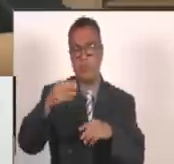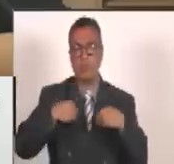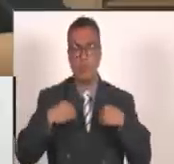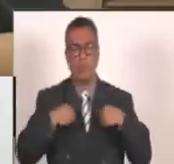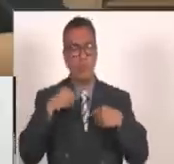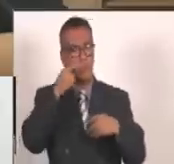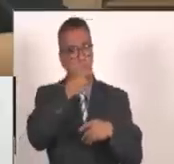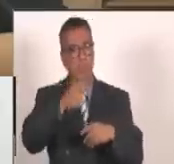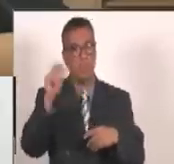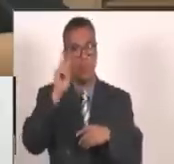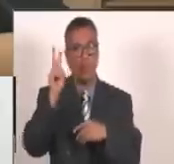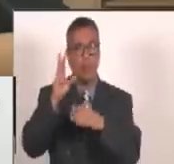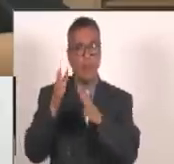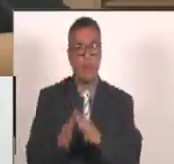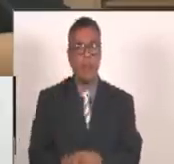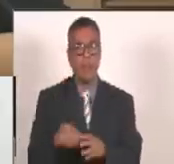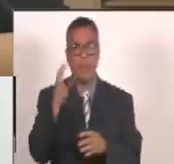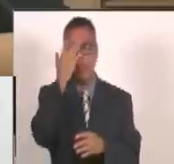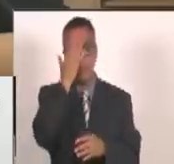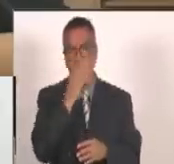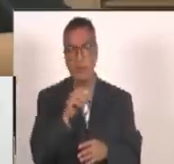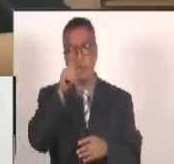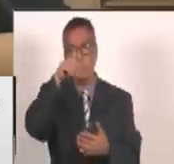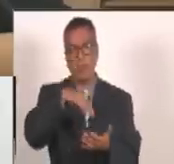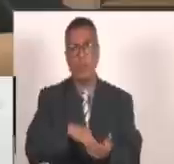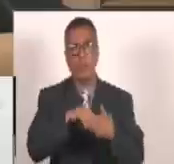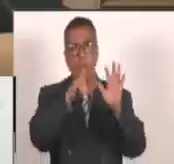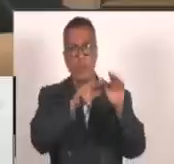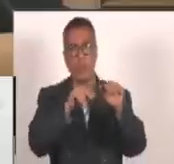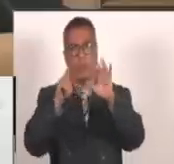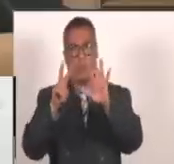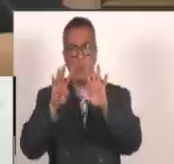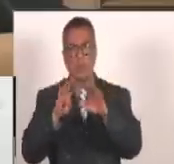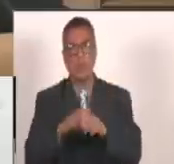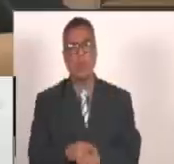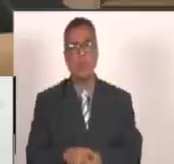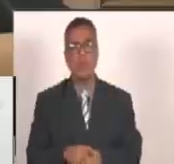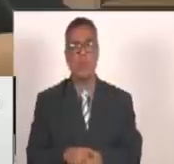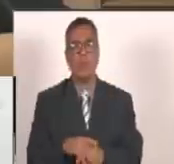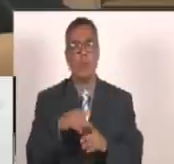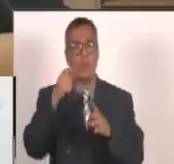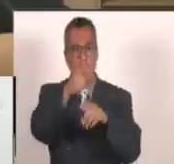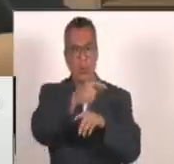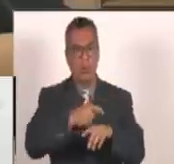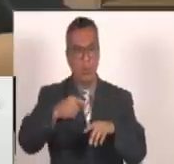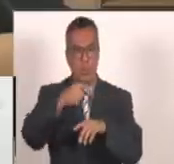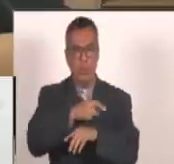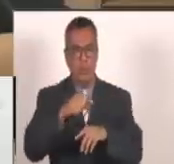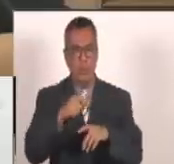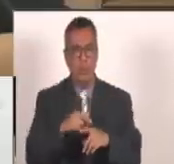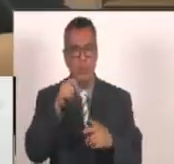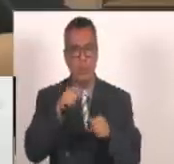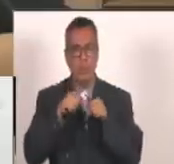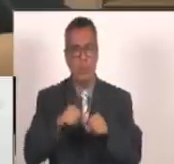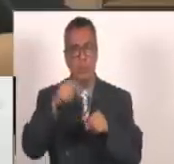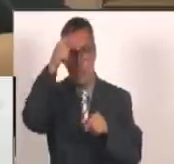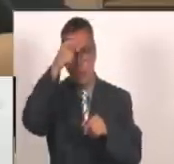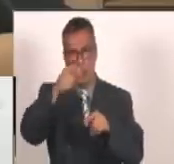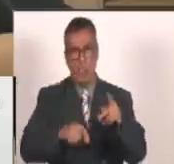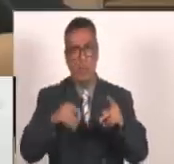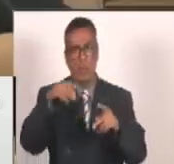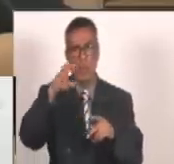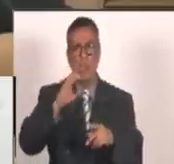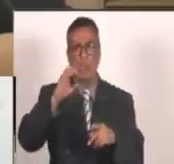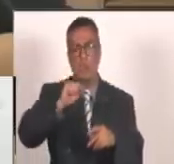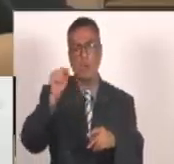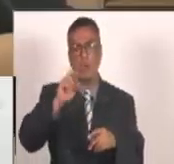el pueblo venezolano en febrero de 1989, cuando el gobierno pontificista dirigido por